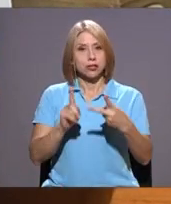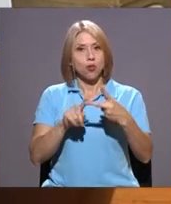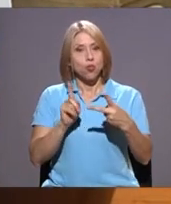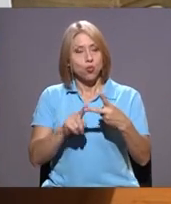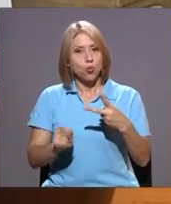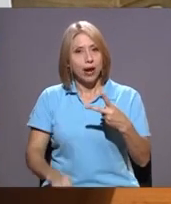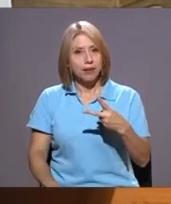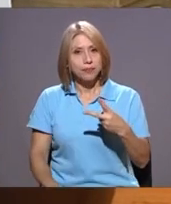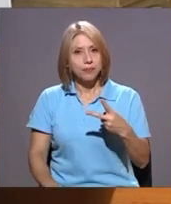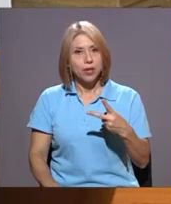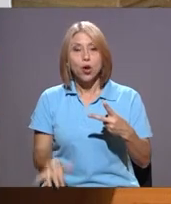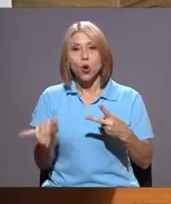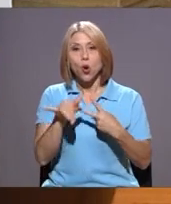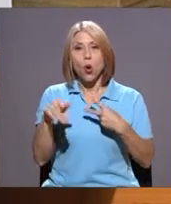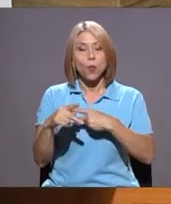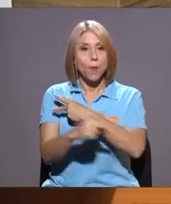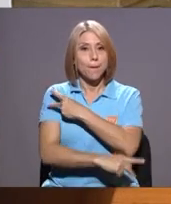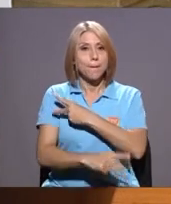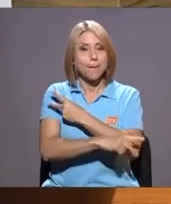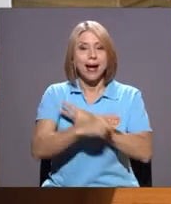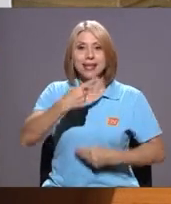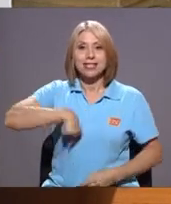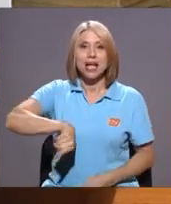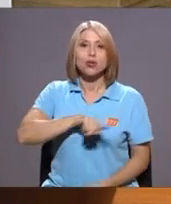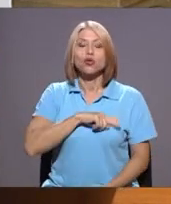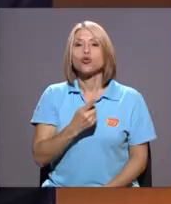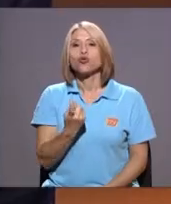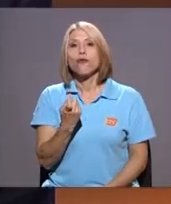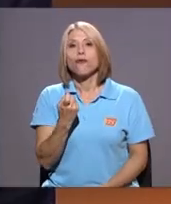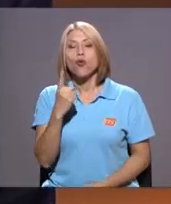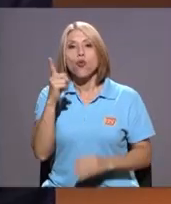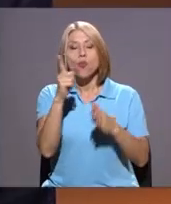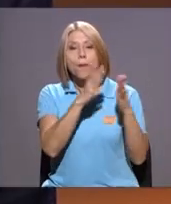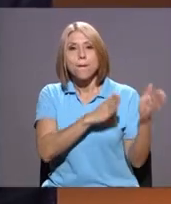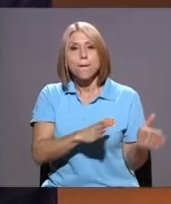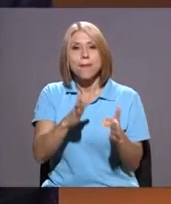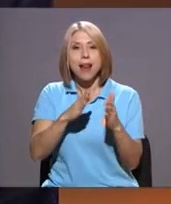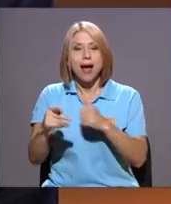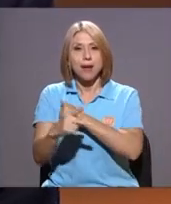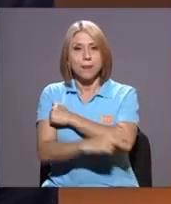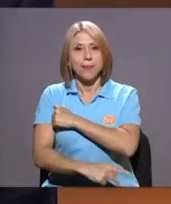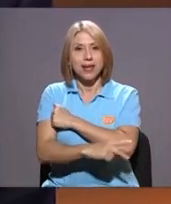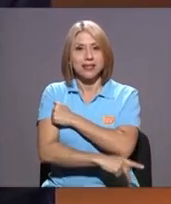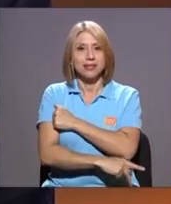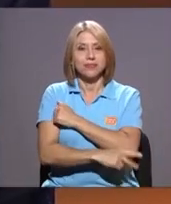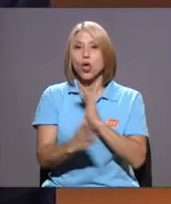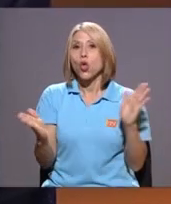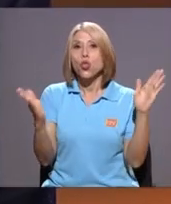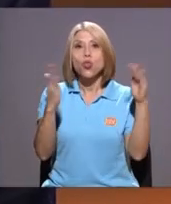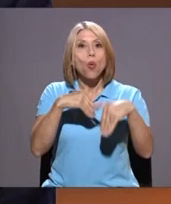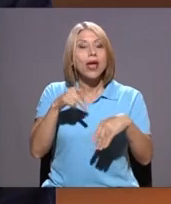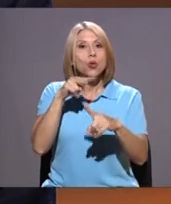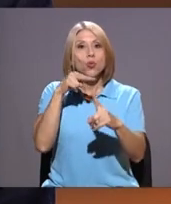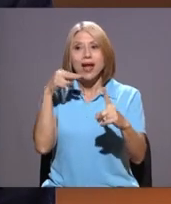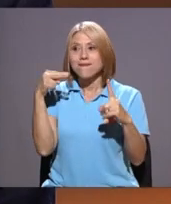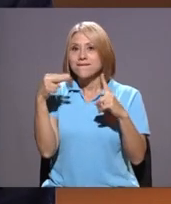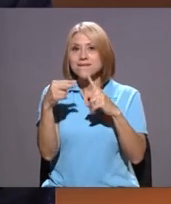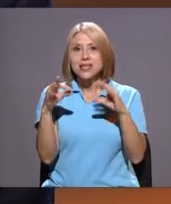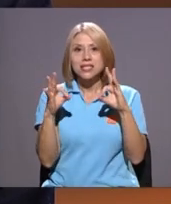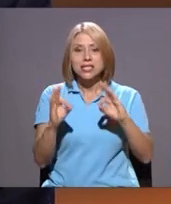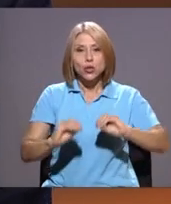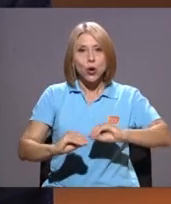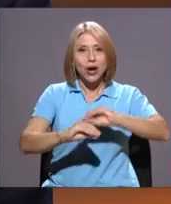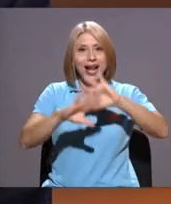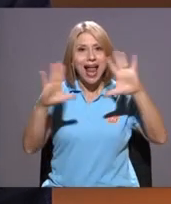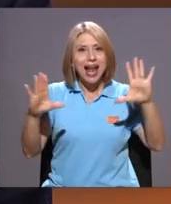que como país carecemos de un plan país no hay una visión clara de la costa rica-